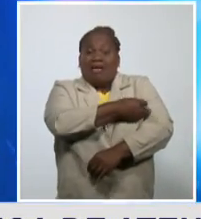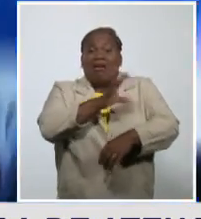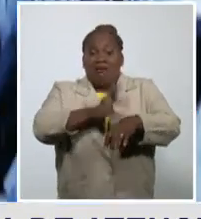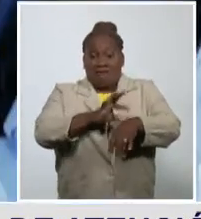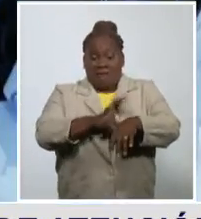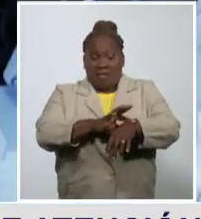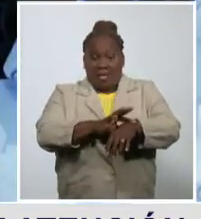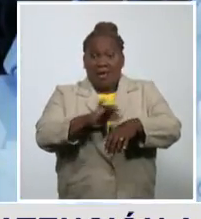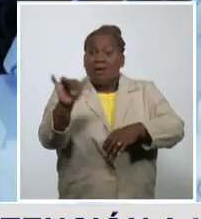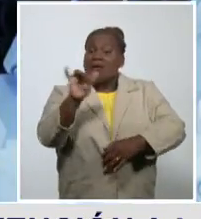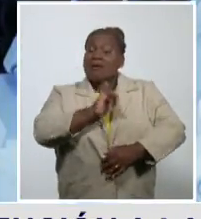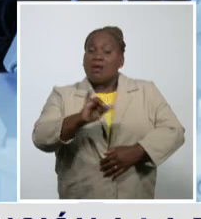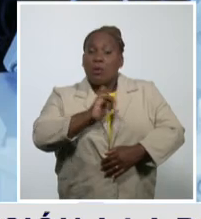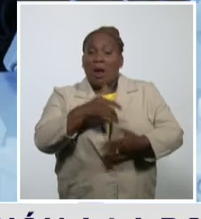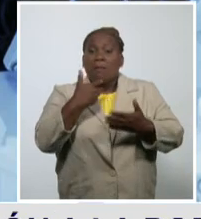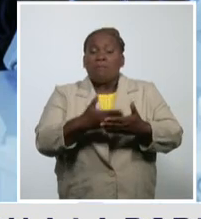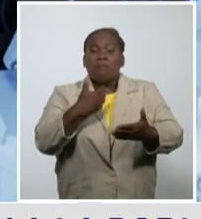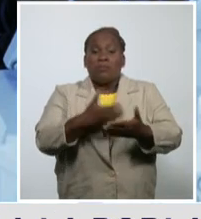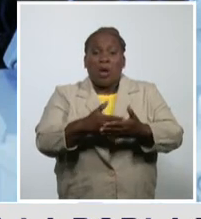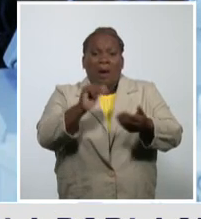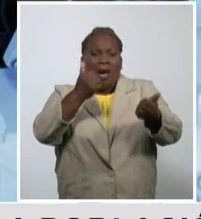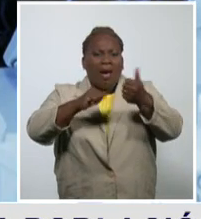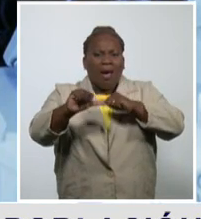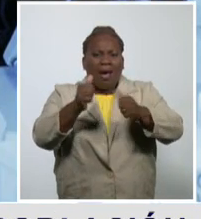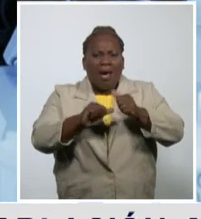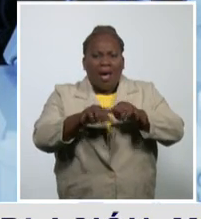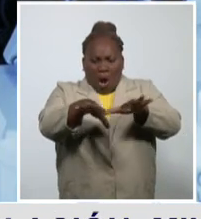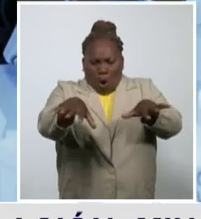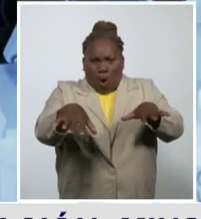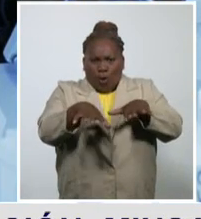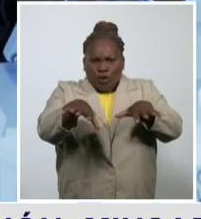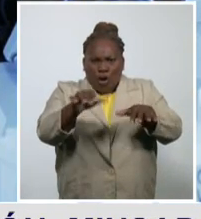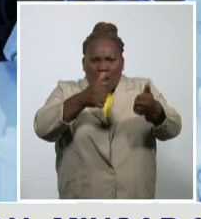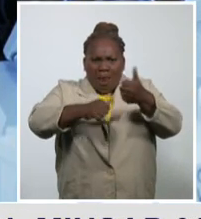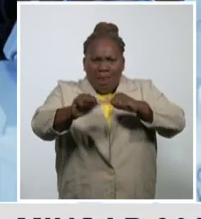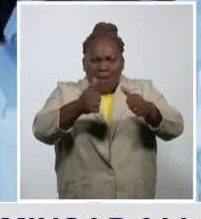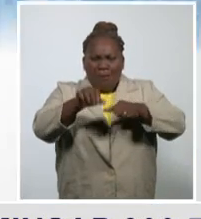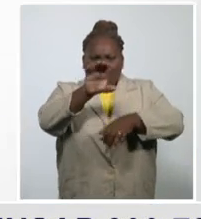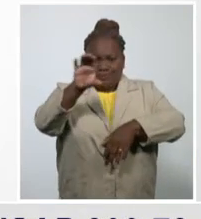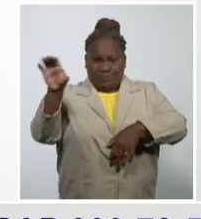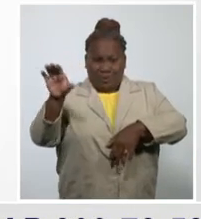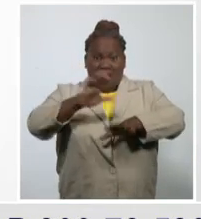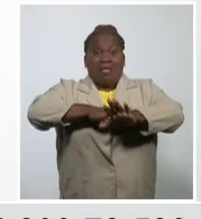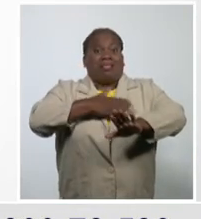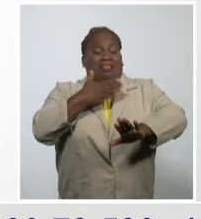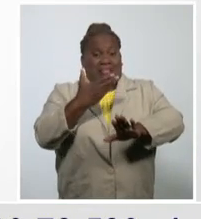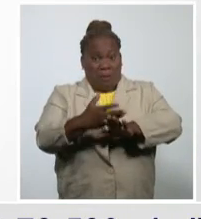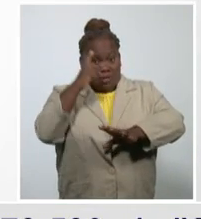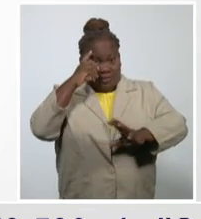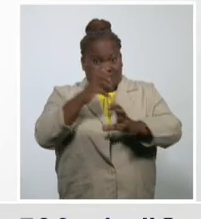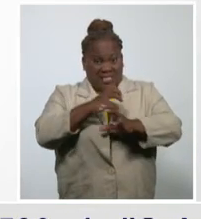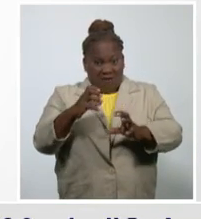tienen lugar pruebas in vitro, es decir, en condiciones de laboratorio. Luego los científicos pasan a la fase 1, que corresponde